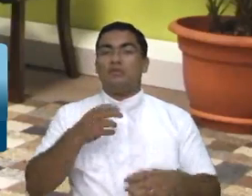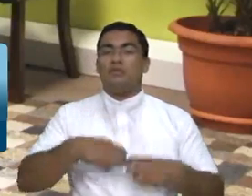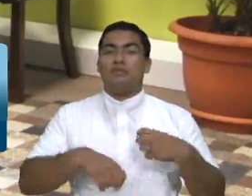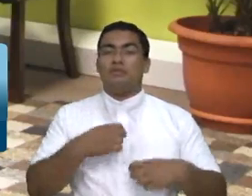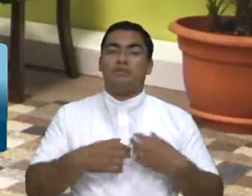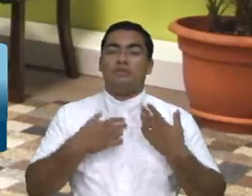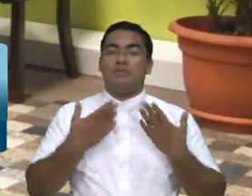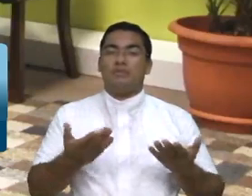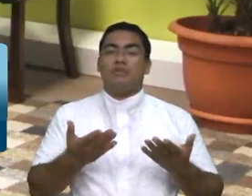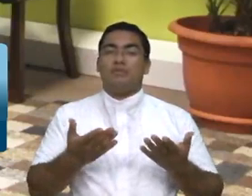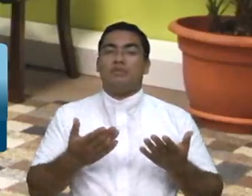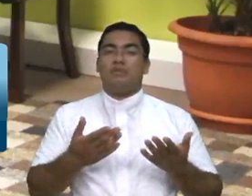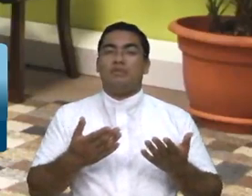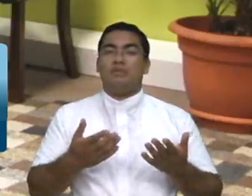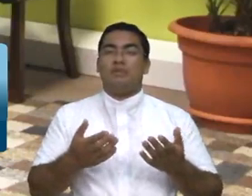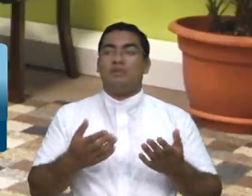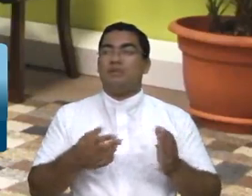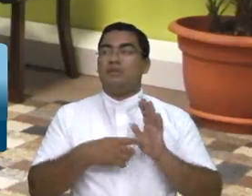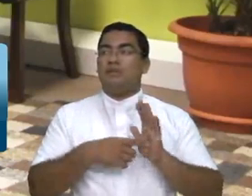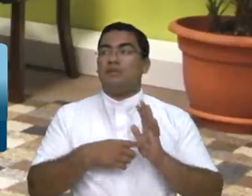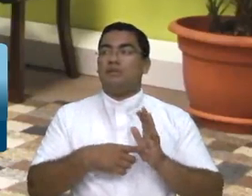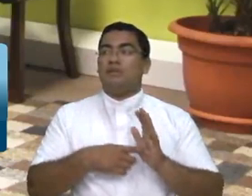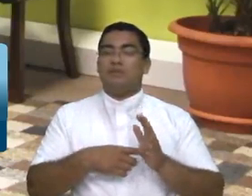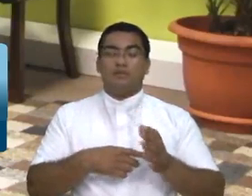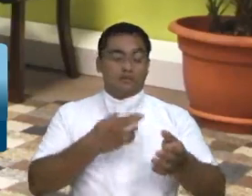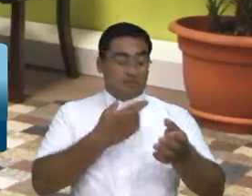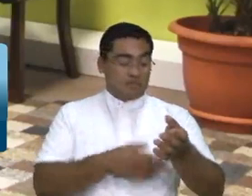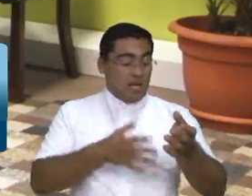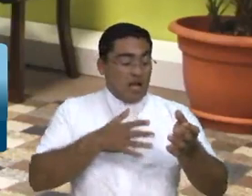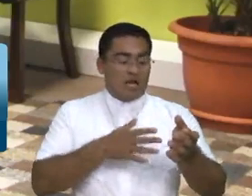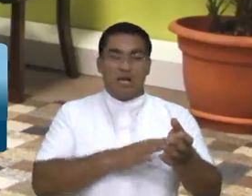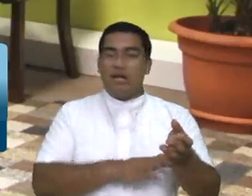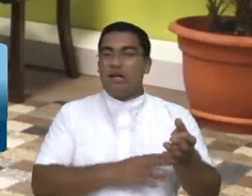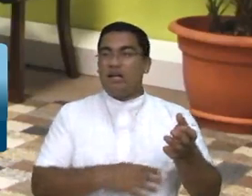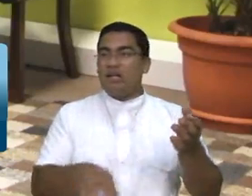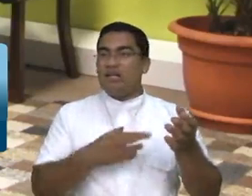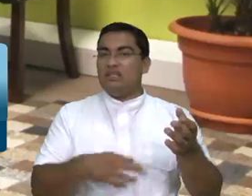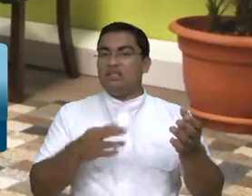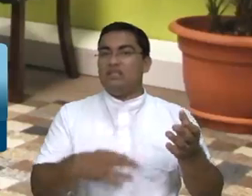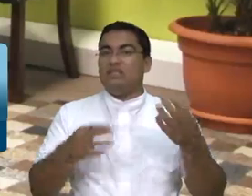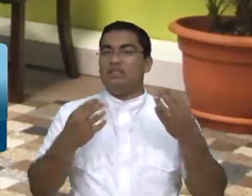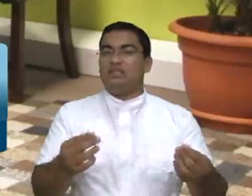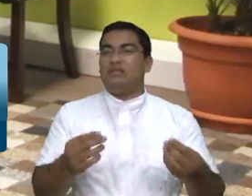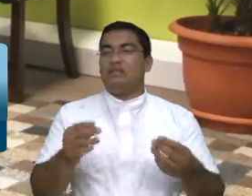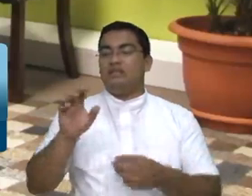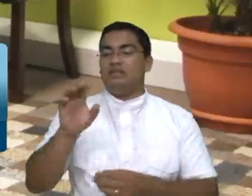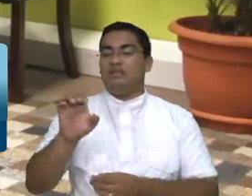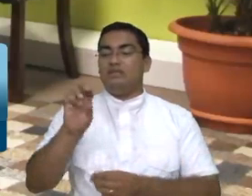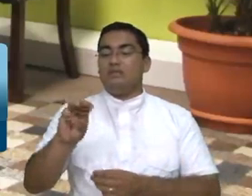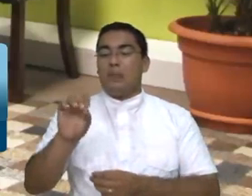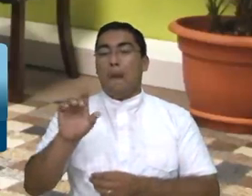para dejar de sangrar a la hora que haya una lesión tisular, ¿verdad? Inicialmente, como las plaquetas de los hemofílicos son